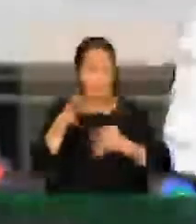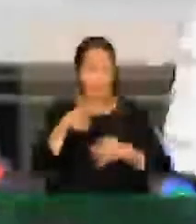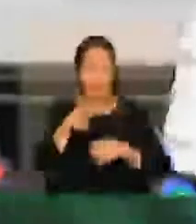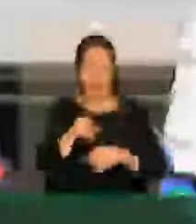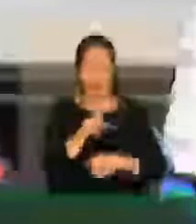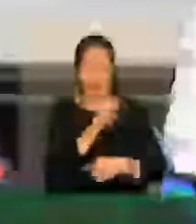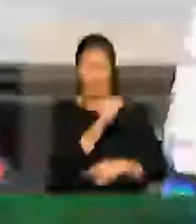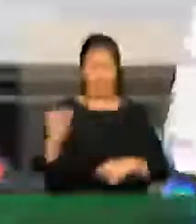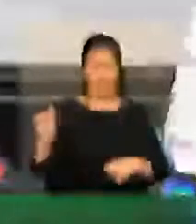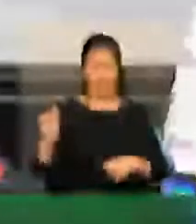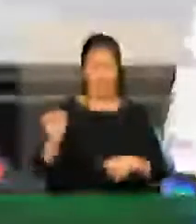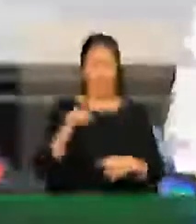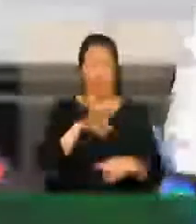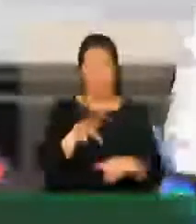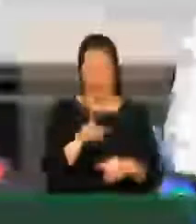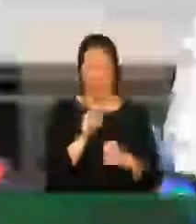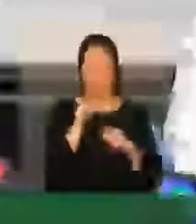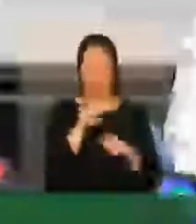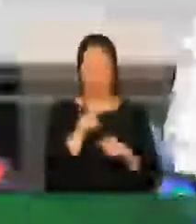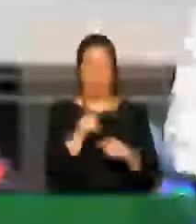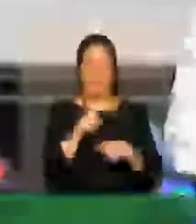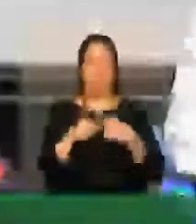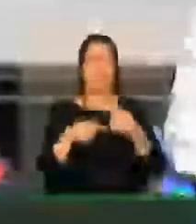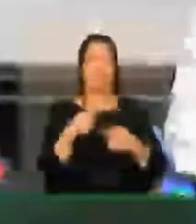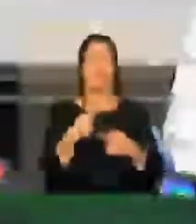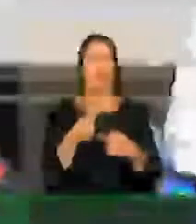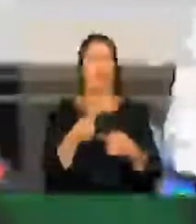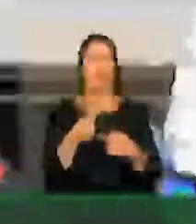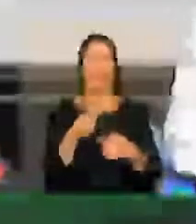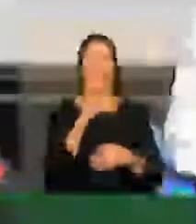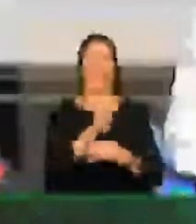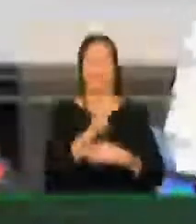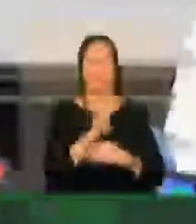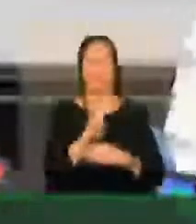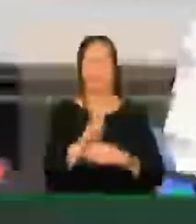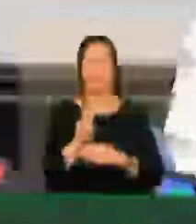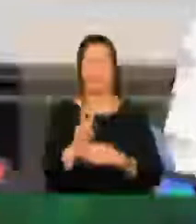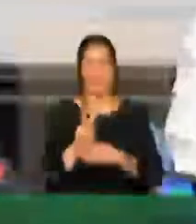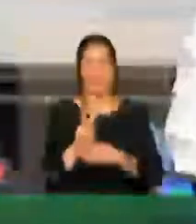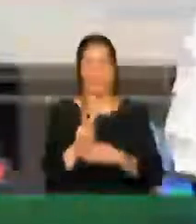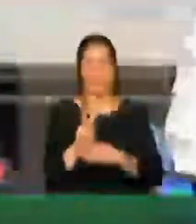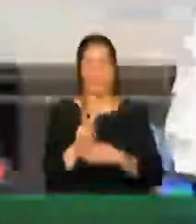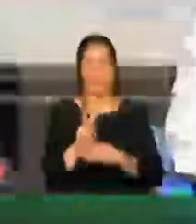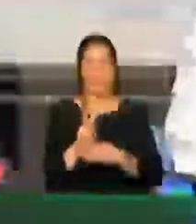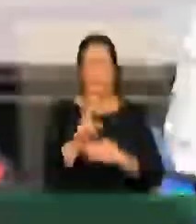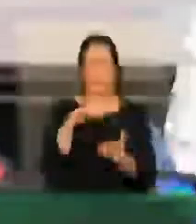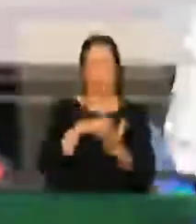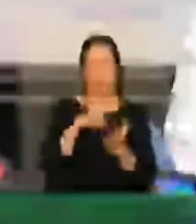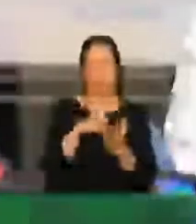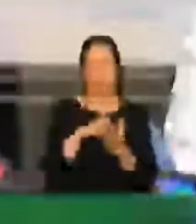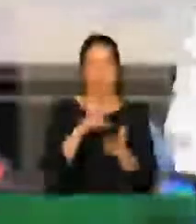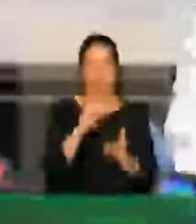delincuencia, y luego vamos a estar visitando el destacamento de la Republicana